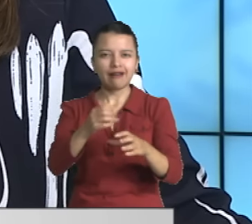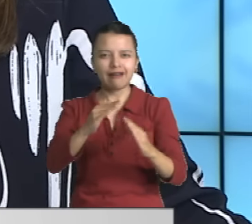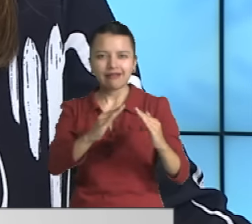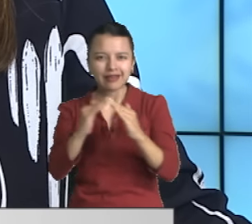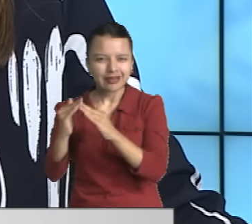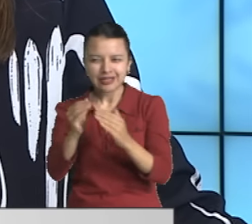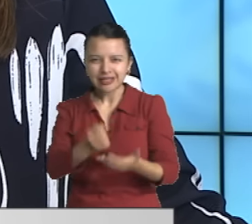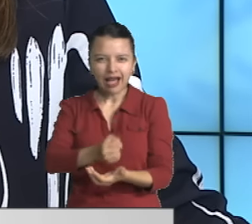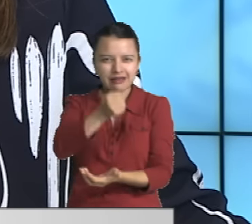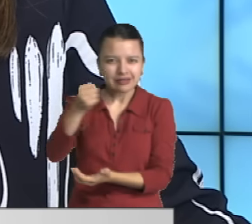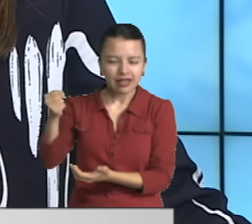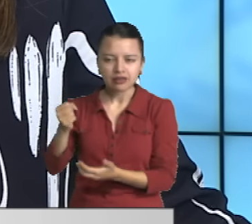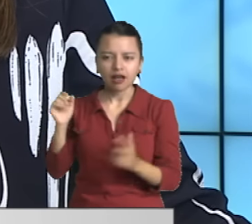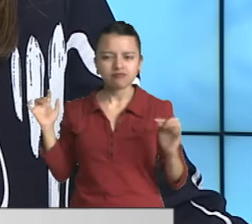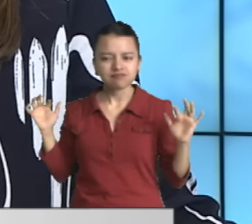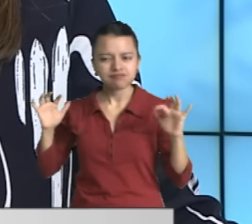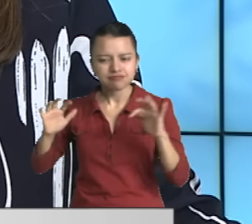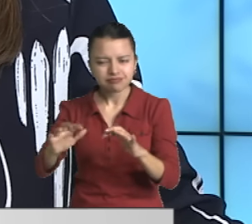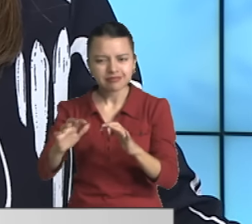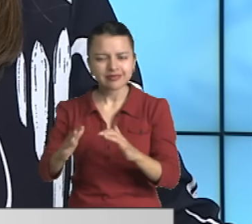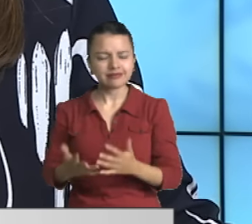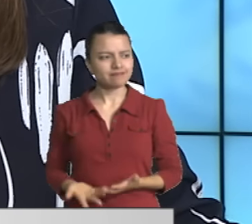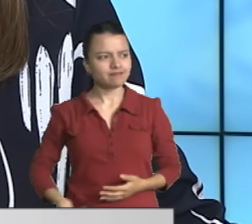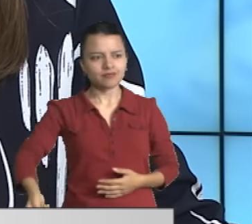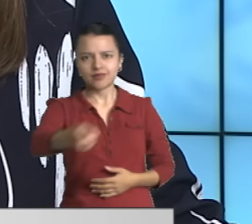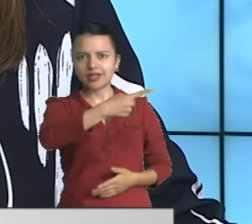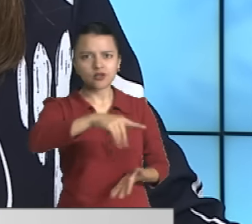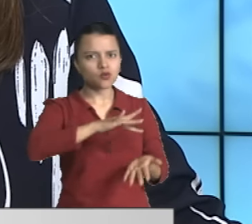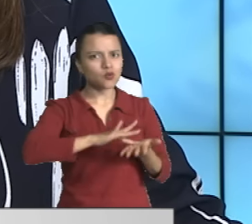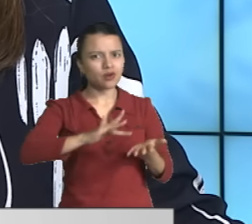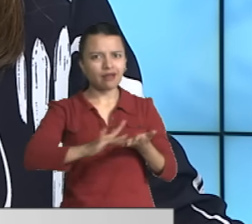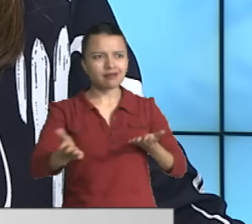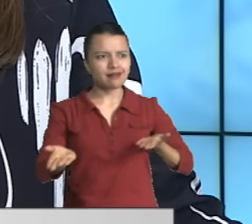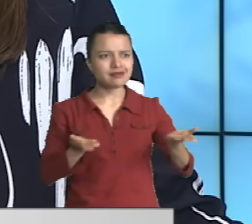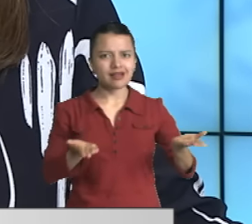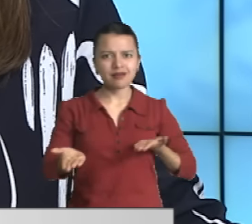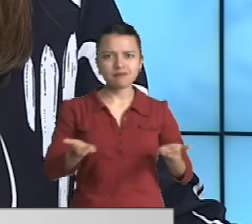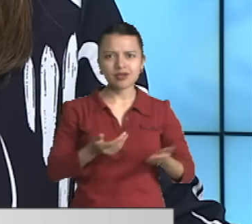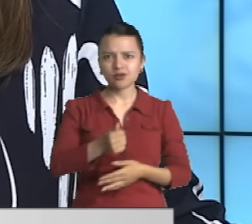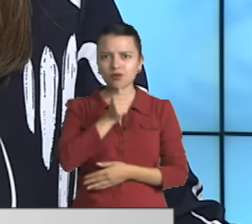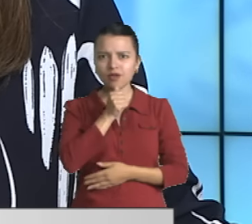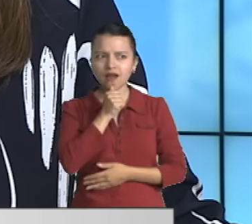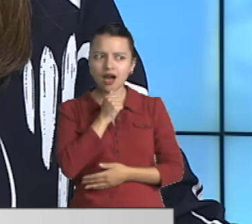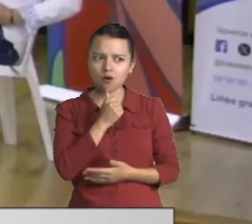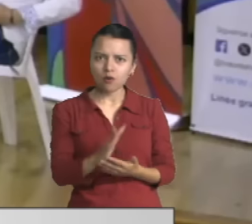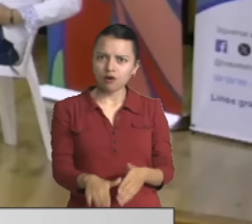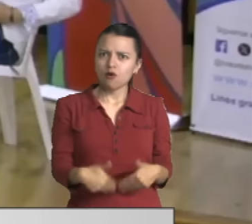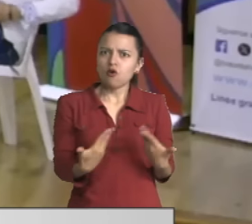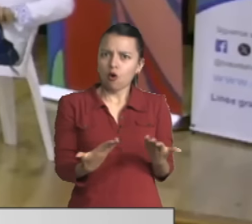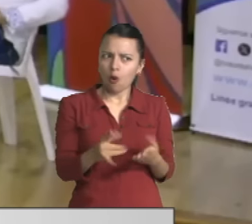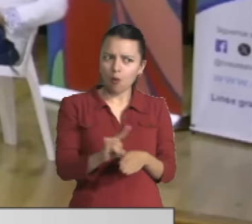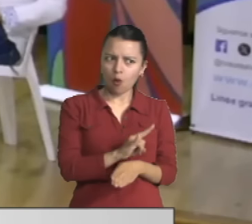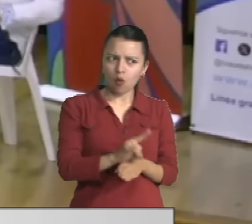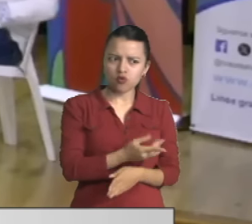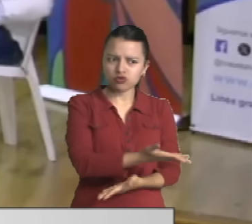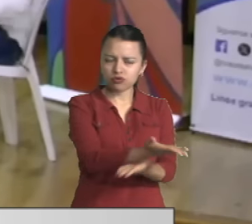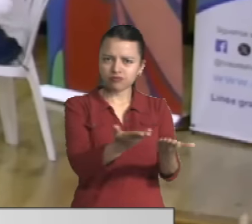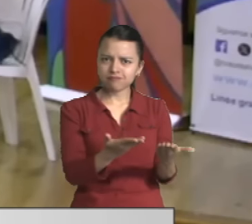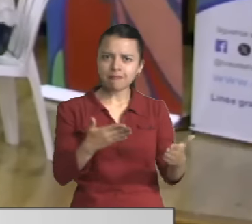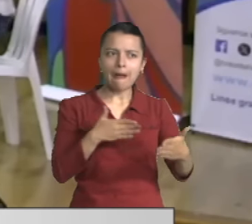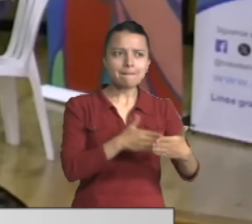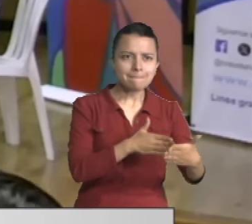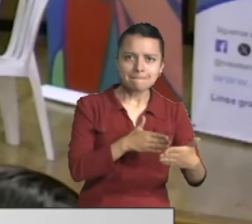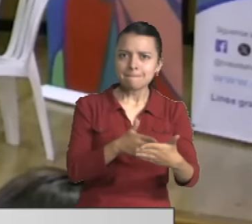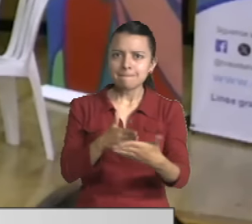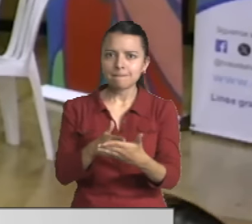internacionales, abrieron la discusión en torno a la necesidad urgente de reorientar el manejo de este recurso. Durante el encuentro del agua